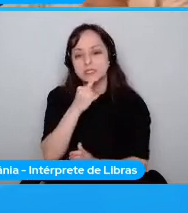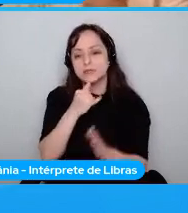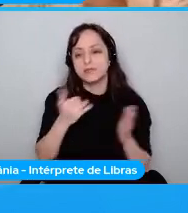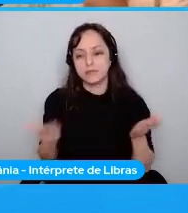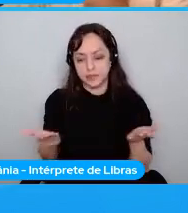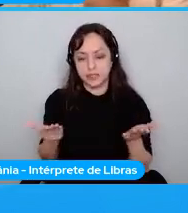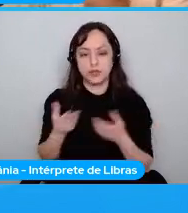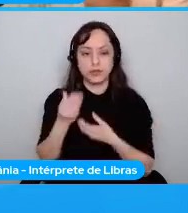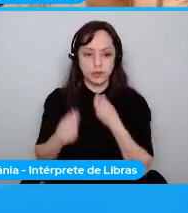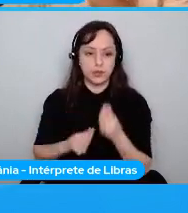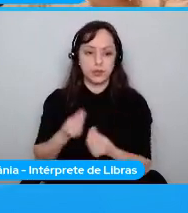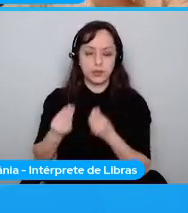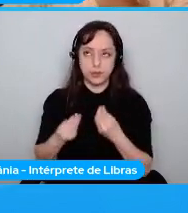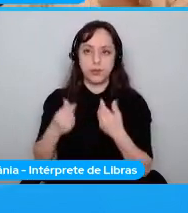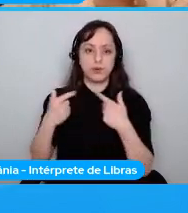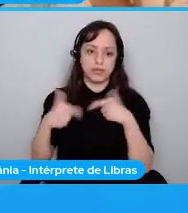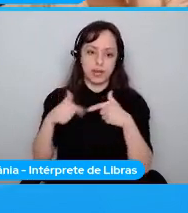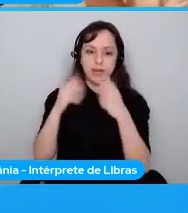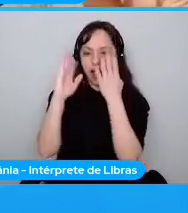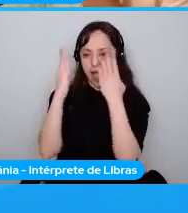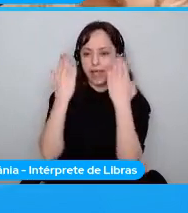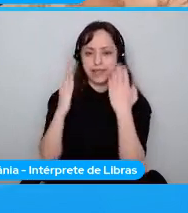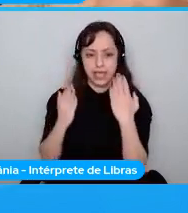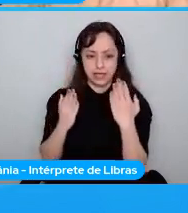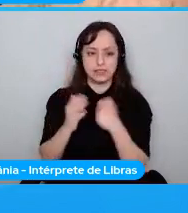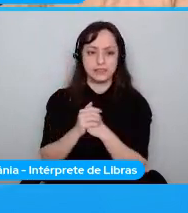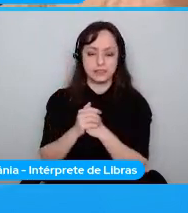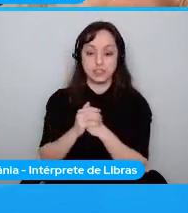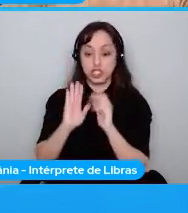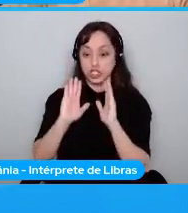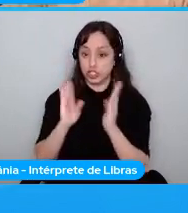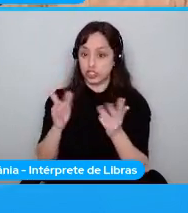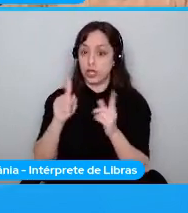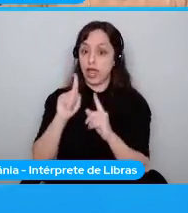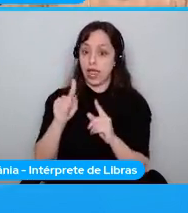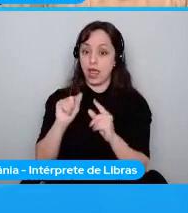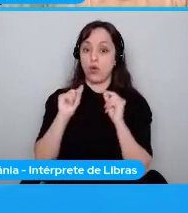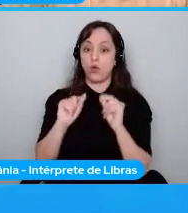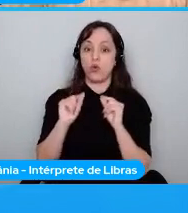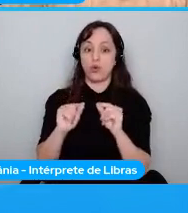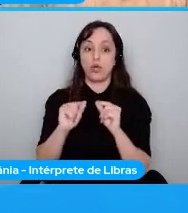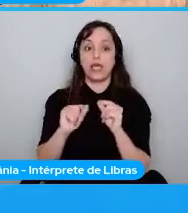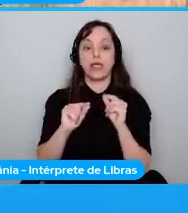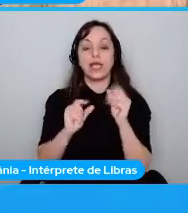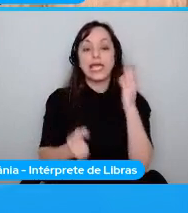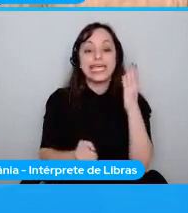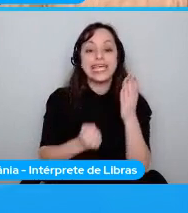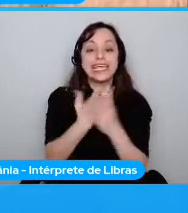nivel de análisis, que ya es unas notificaciones y alertas automáticas.